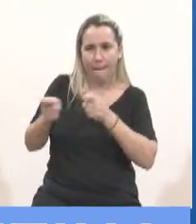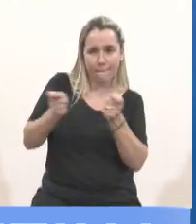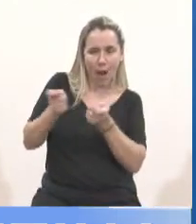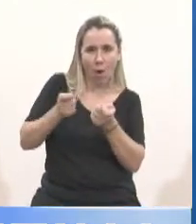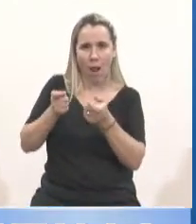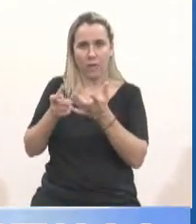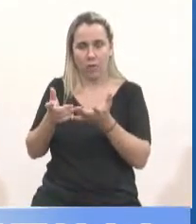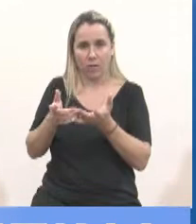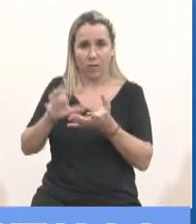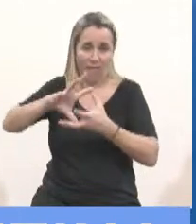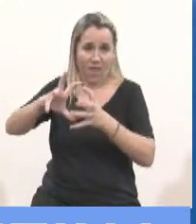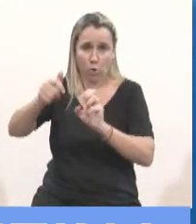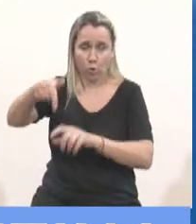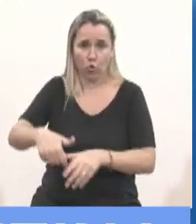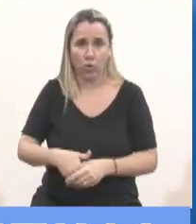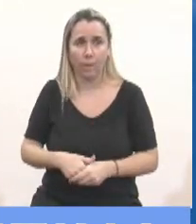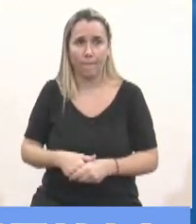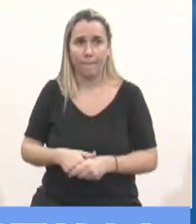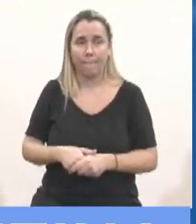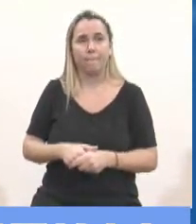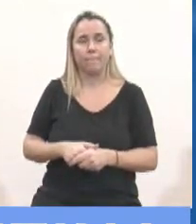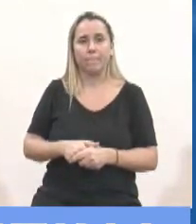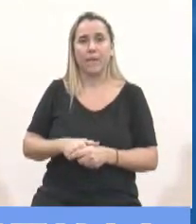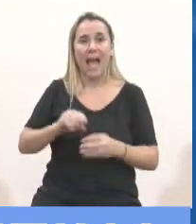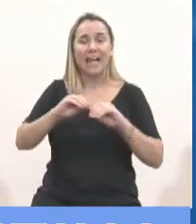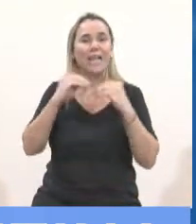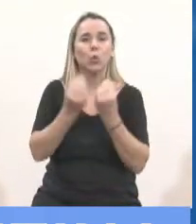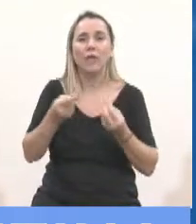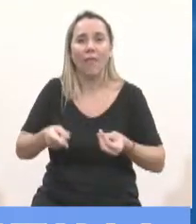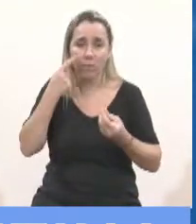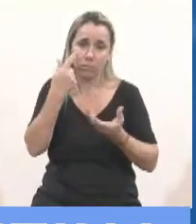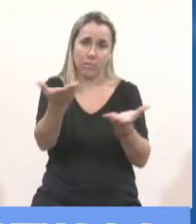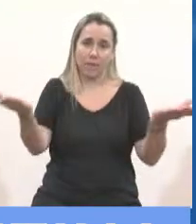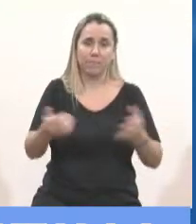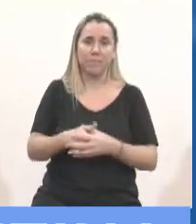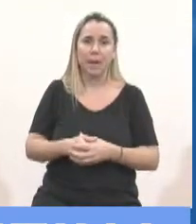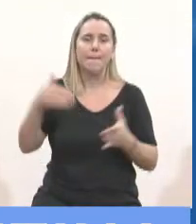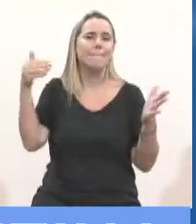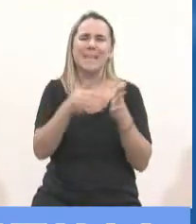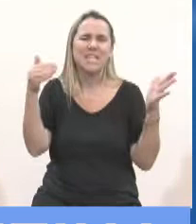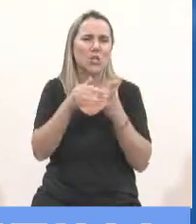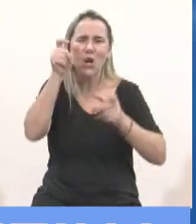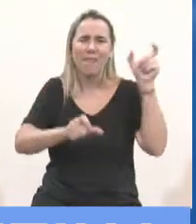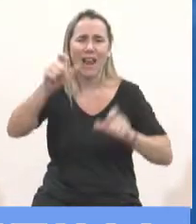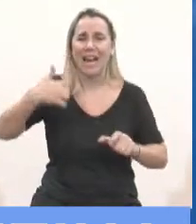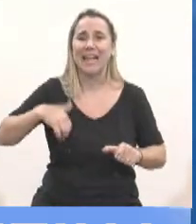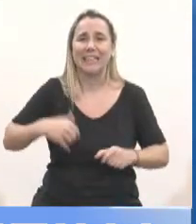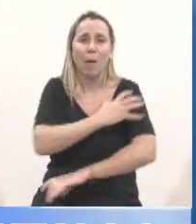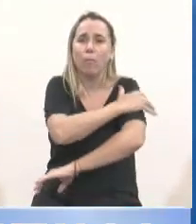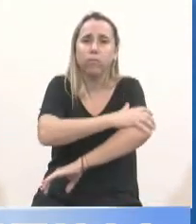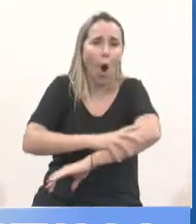economía nacional rápidamente. Los resultados están a la vista. millones de argentinos en la pobreza y en la